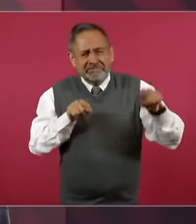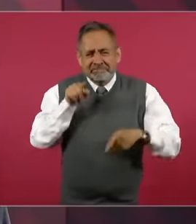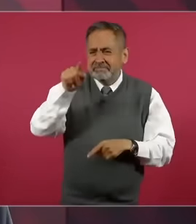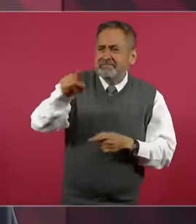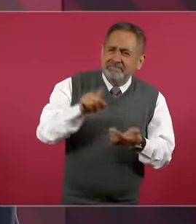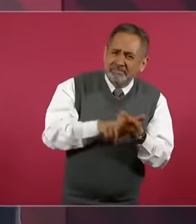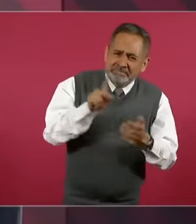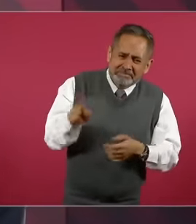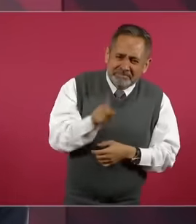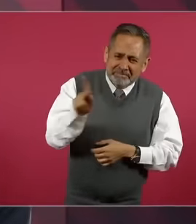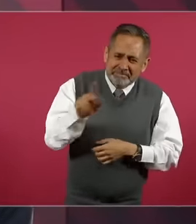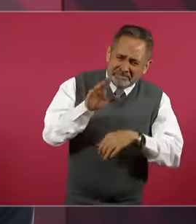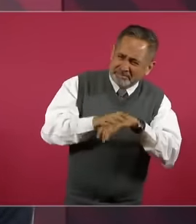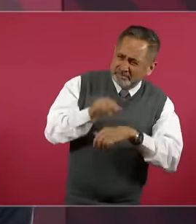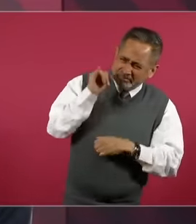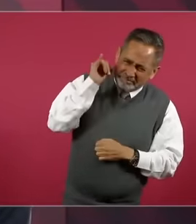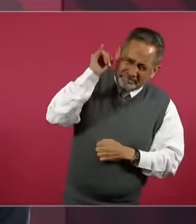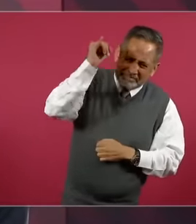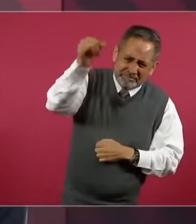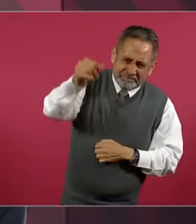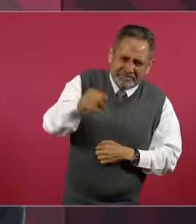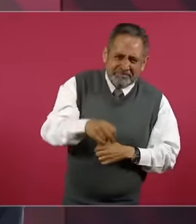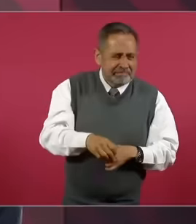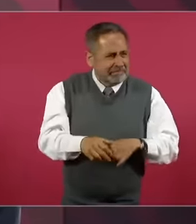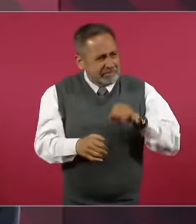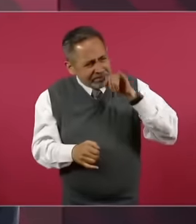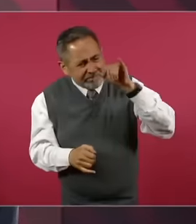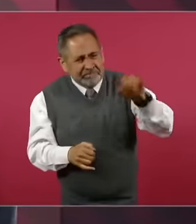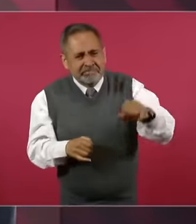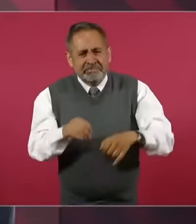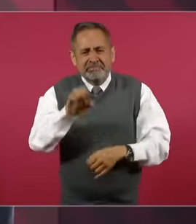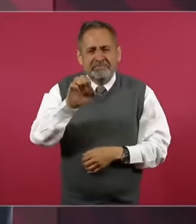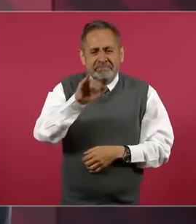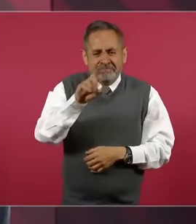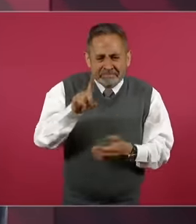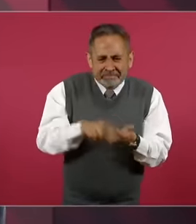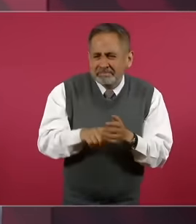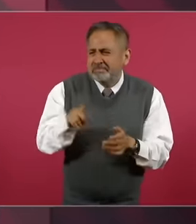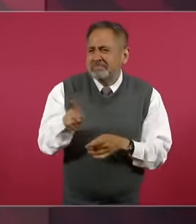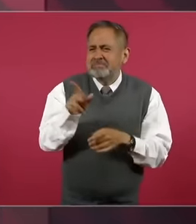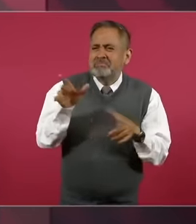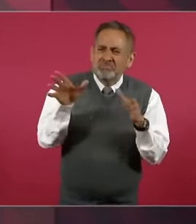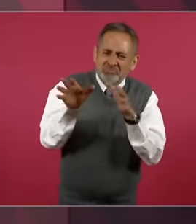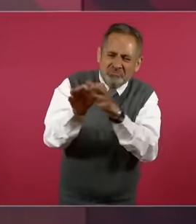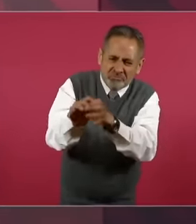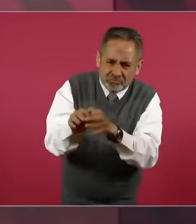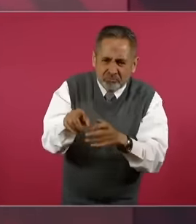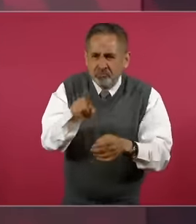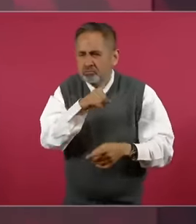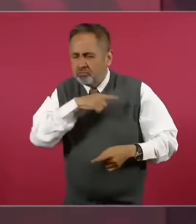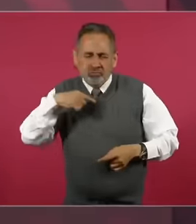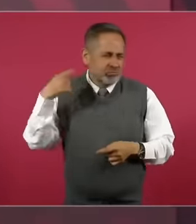pueblo, en la más apartada comunidad, en el ejido, en las rancherías, se sepa,